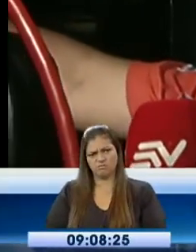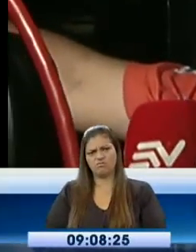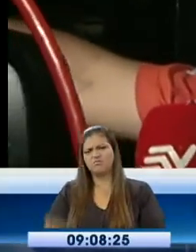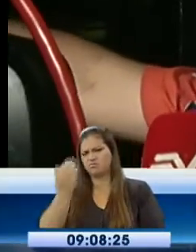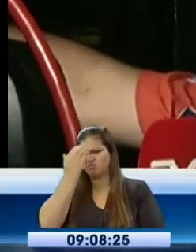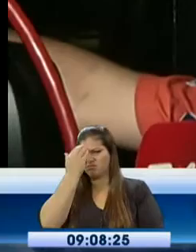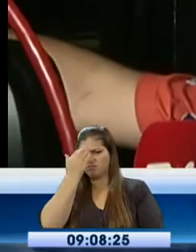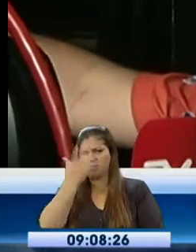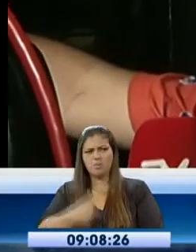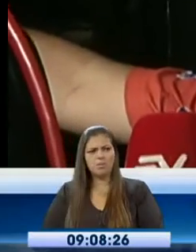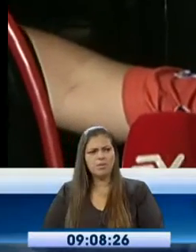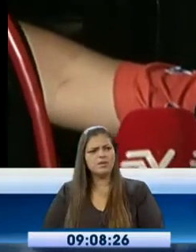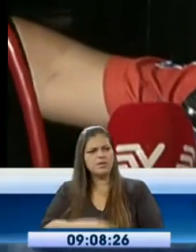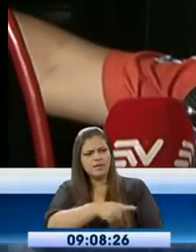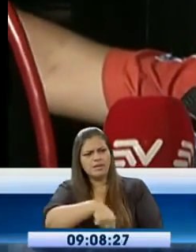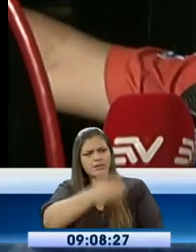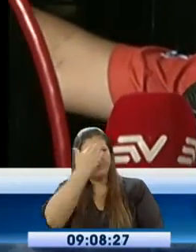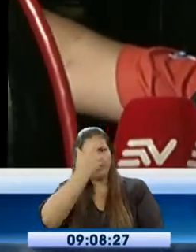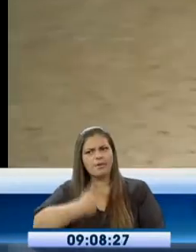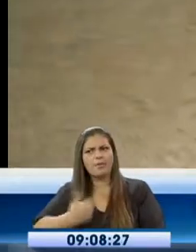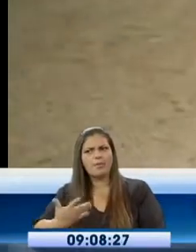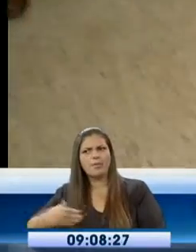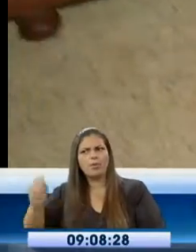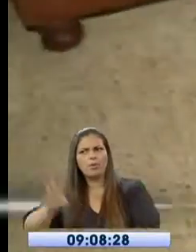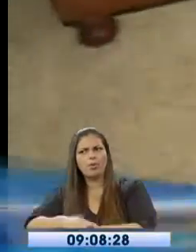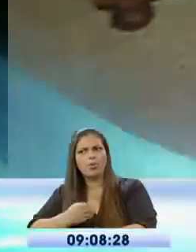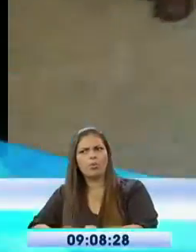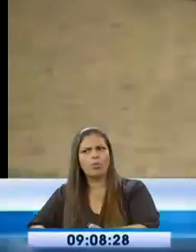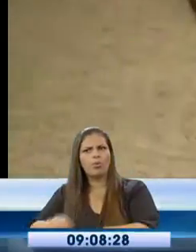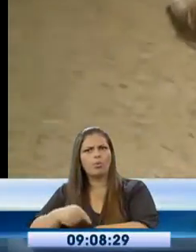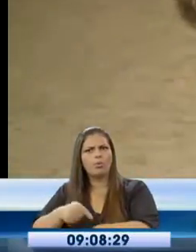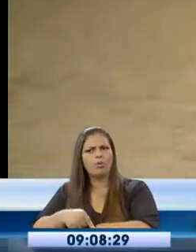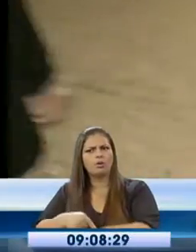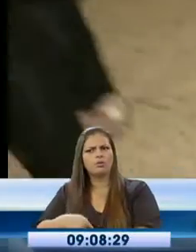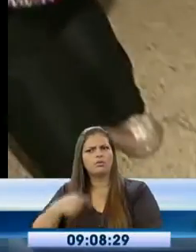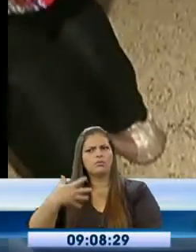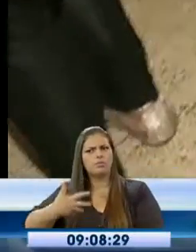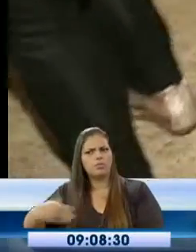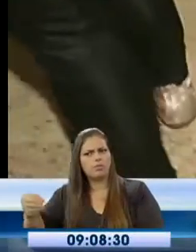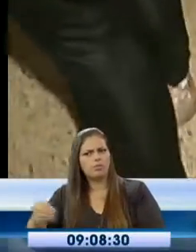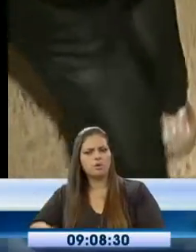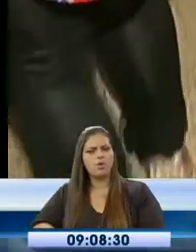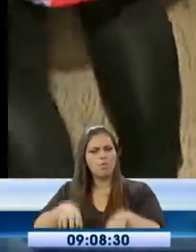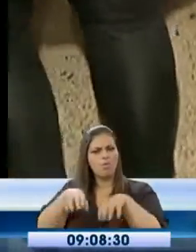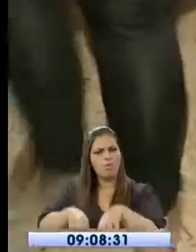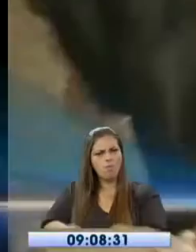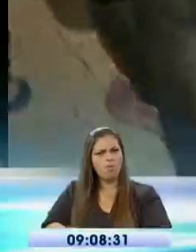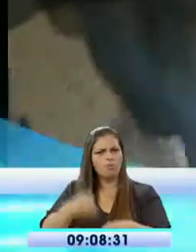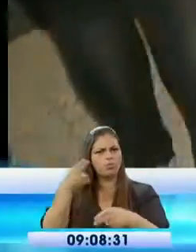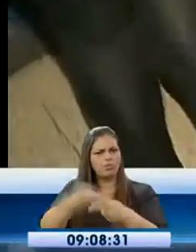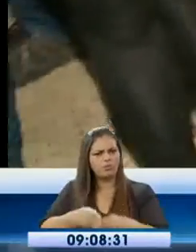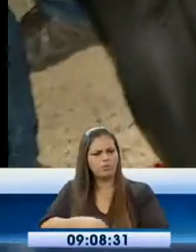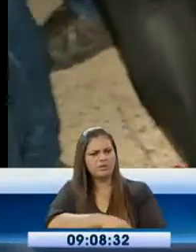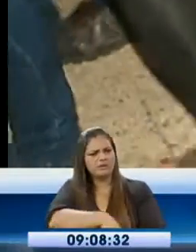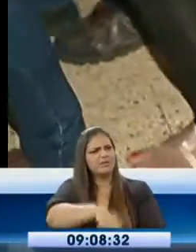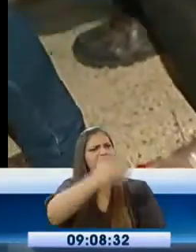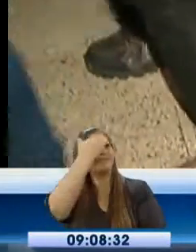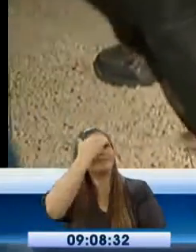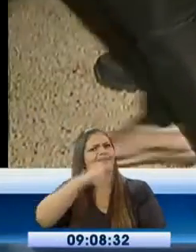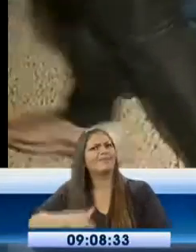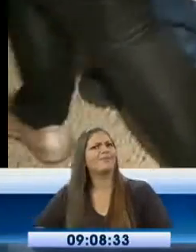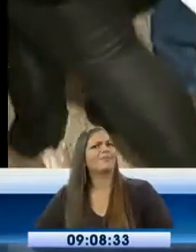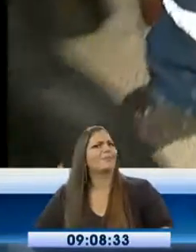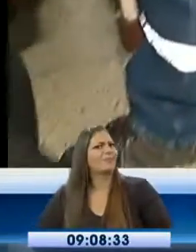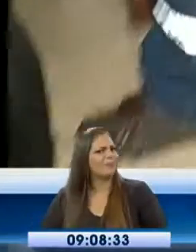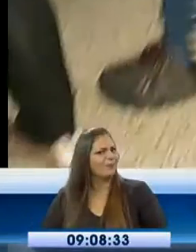esto saben nuestro horario, que más o menos lo que hacemos el domingo. Y el perro como que vio algo